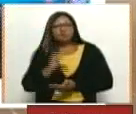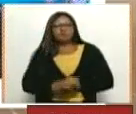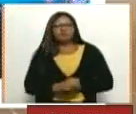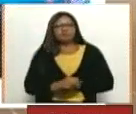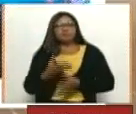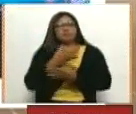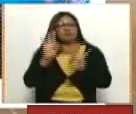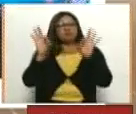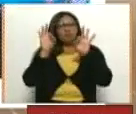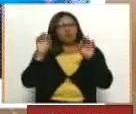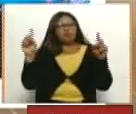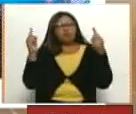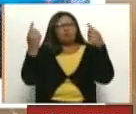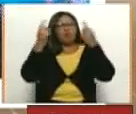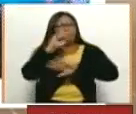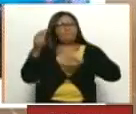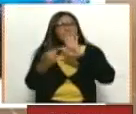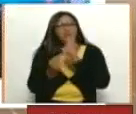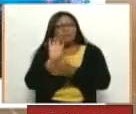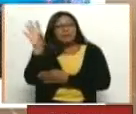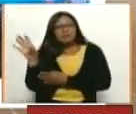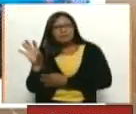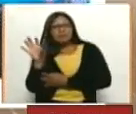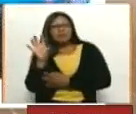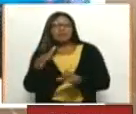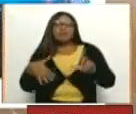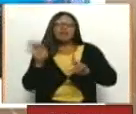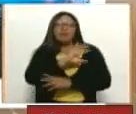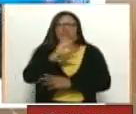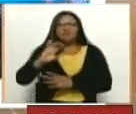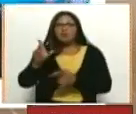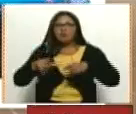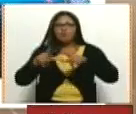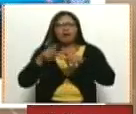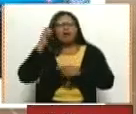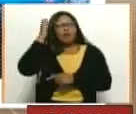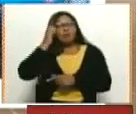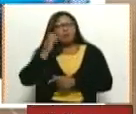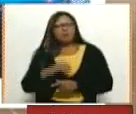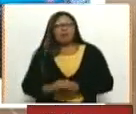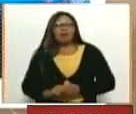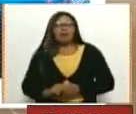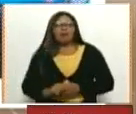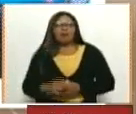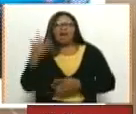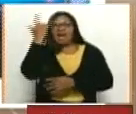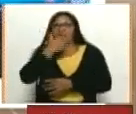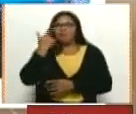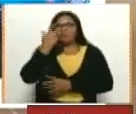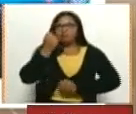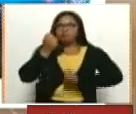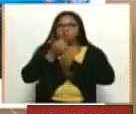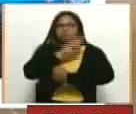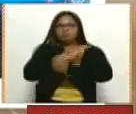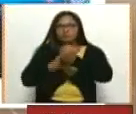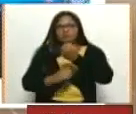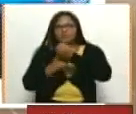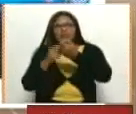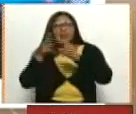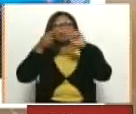éxito rotundo. Los países de América Latina, del Caribe, de Europa y África en apoyo a nuestro país por el fortalecimiento de la